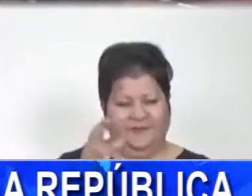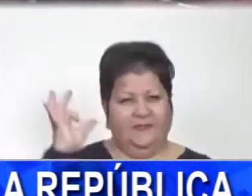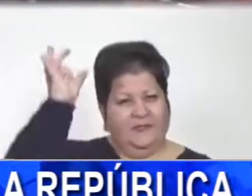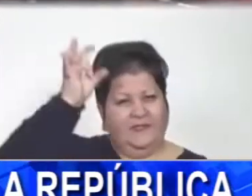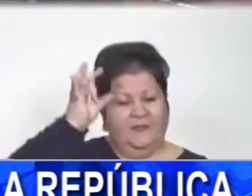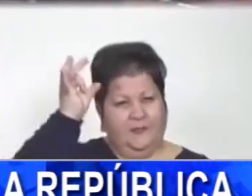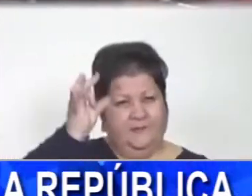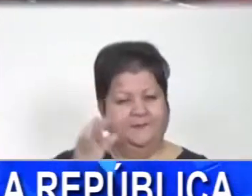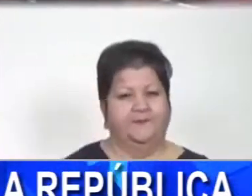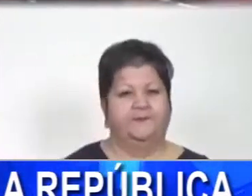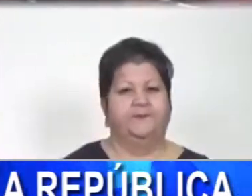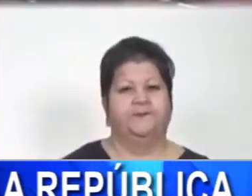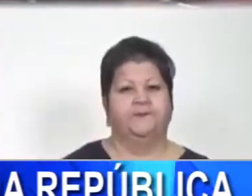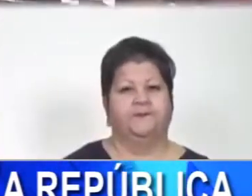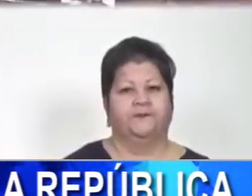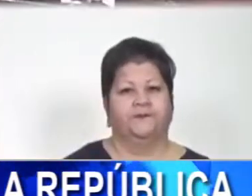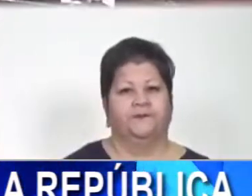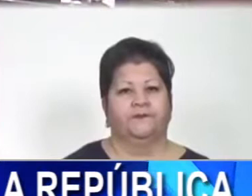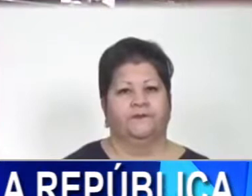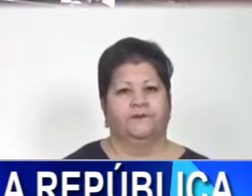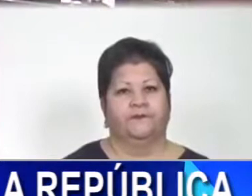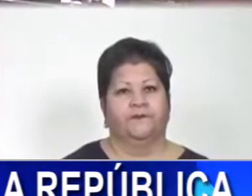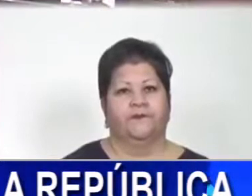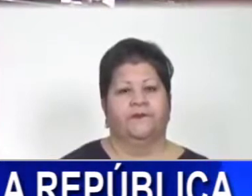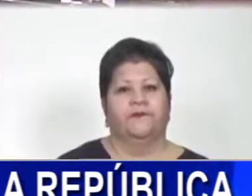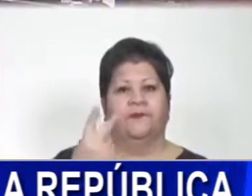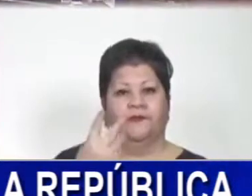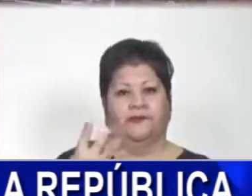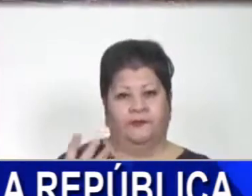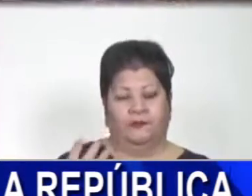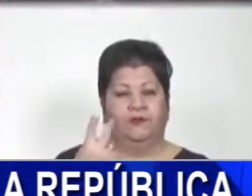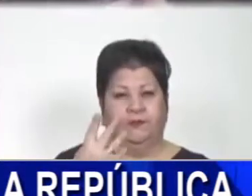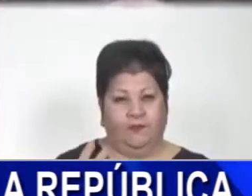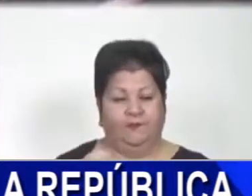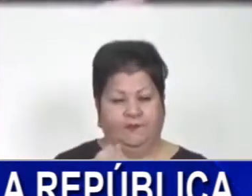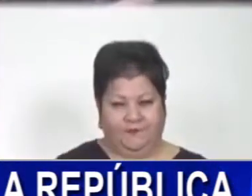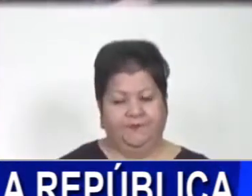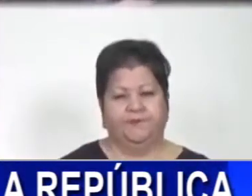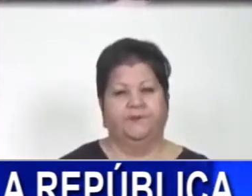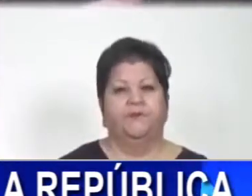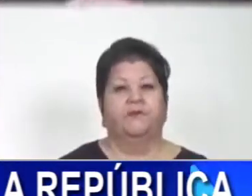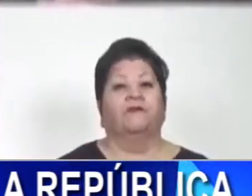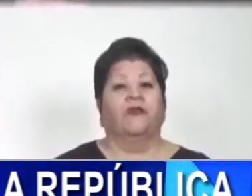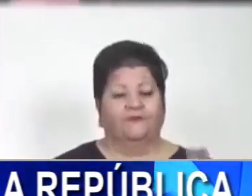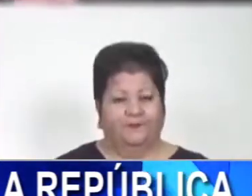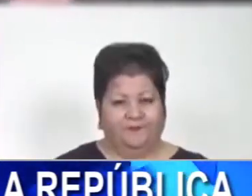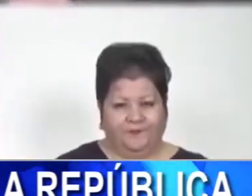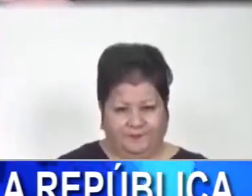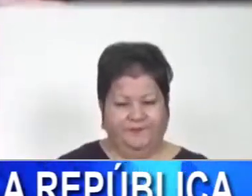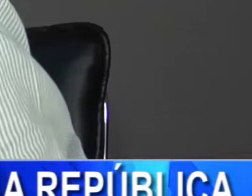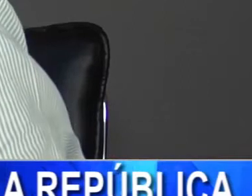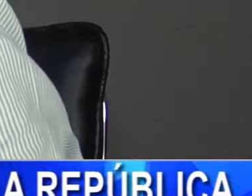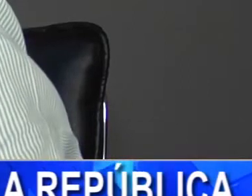puestos de trabajo, pero le da la chance a cada intendencia de poder ampliar aún más en el marco de esta ley